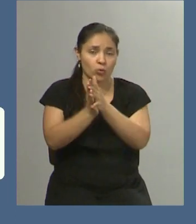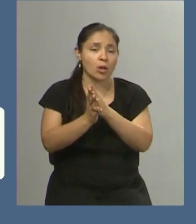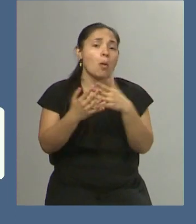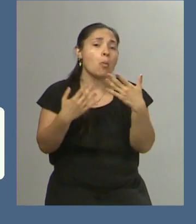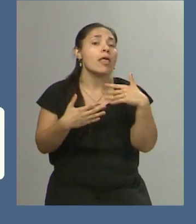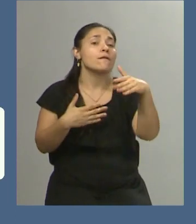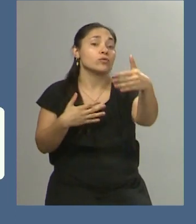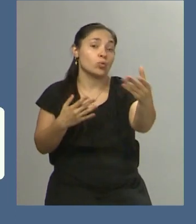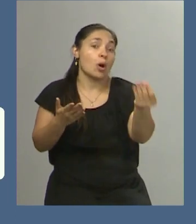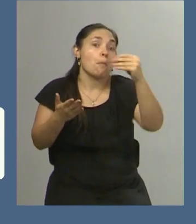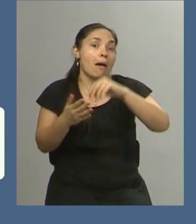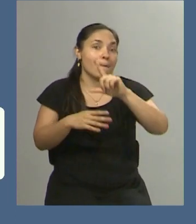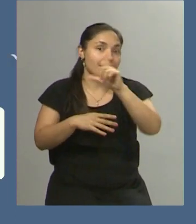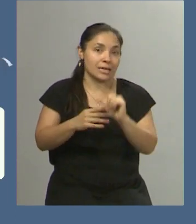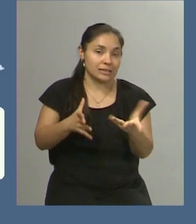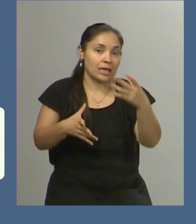algún momento,